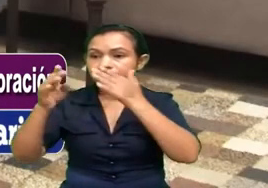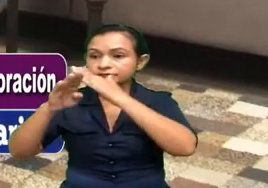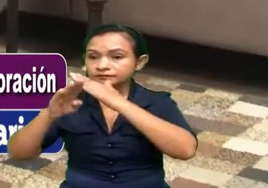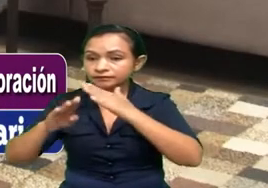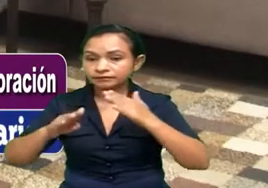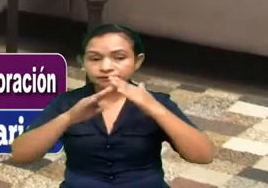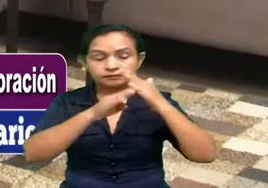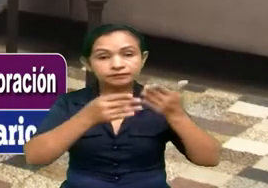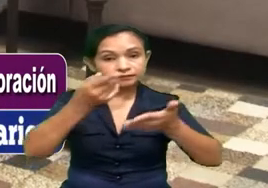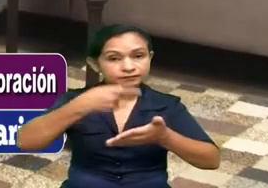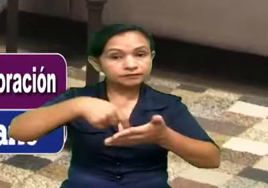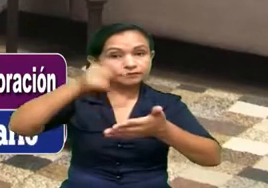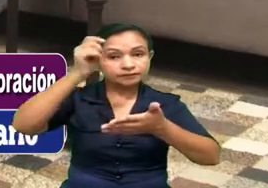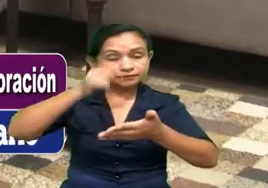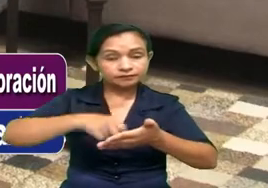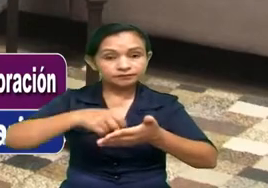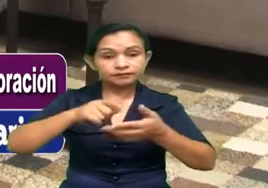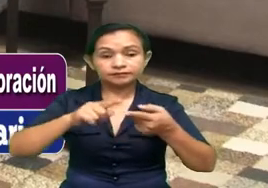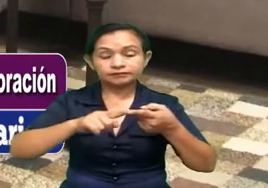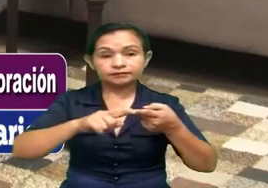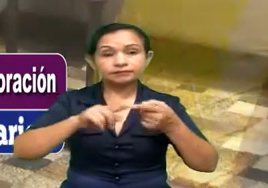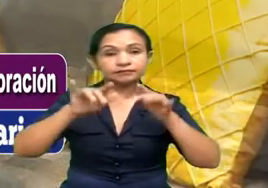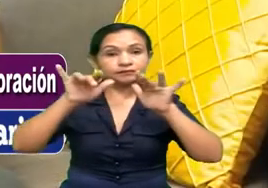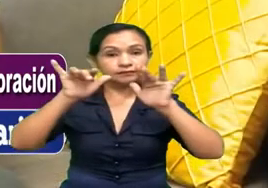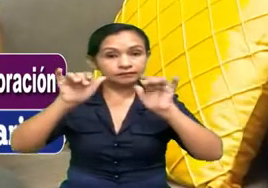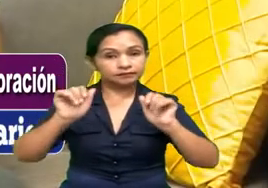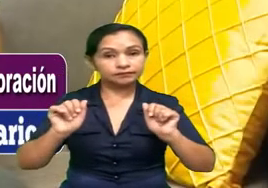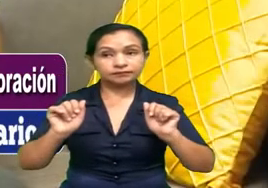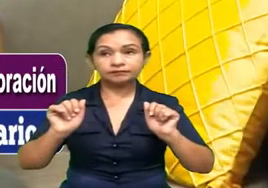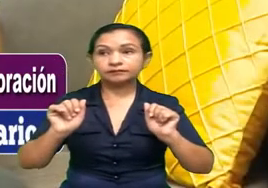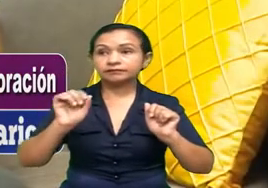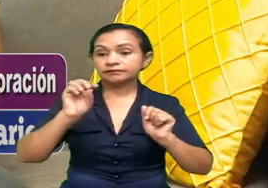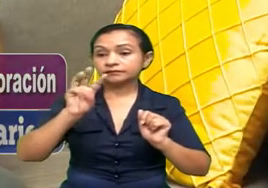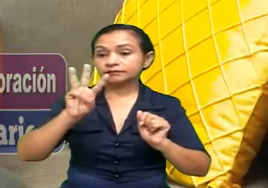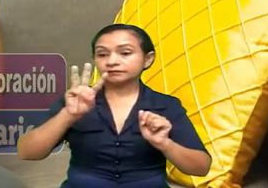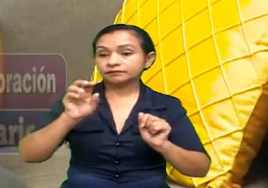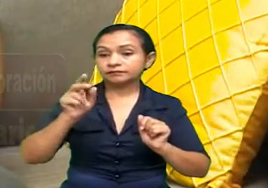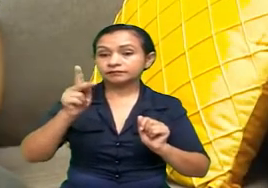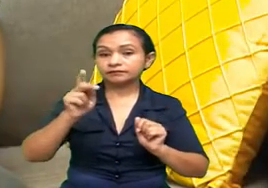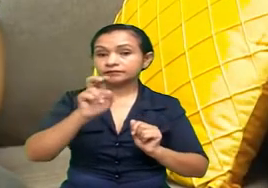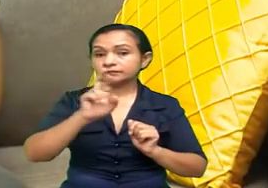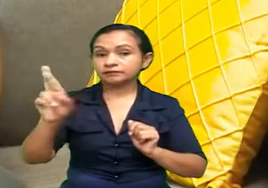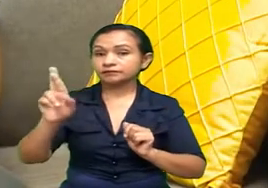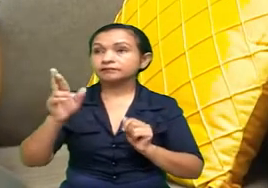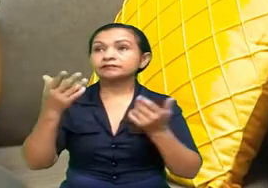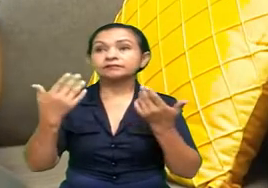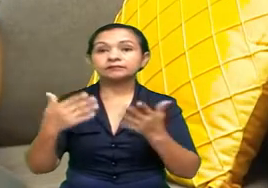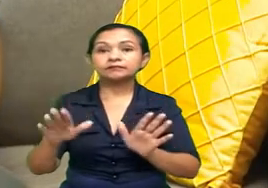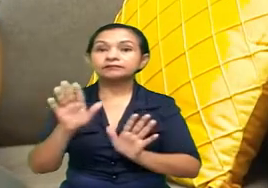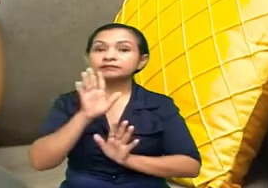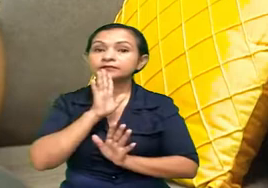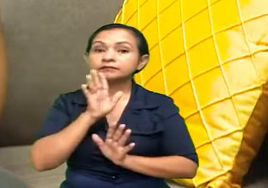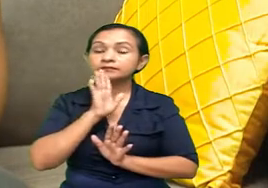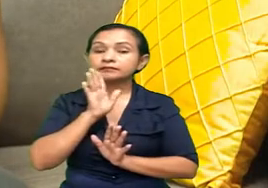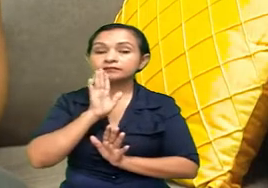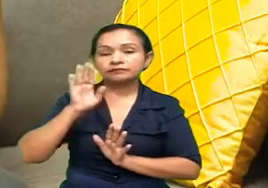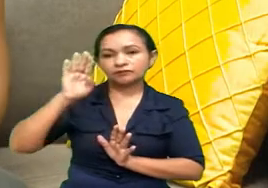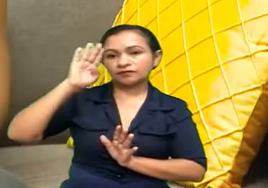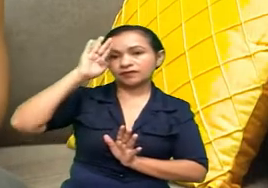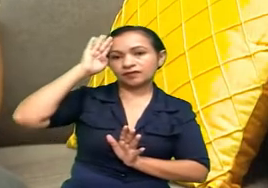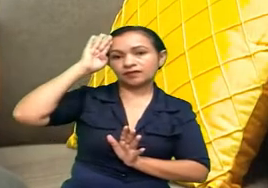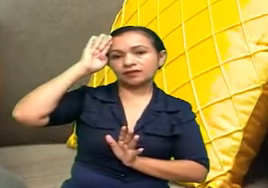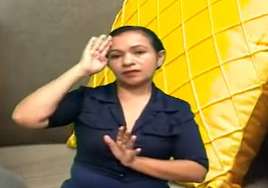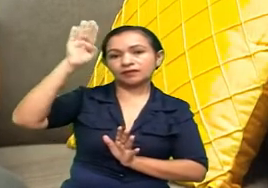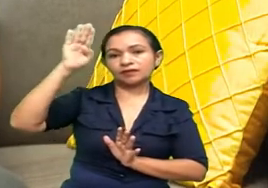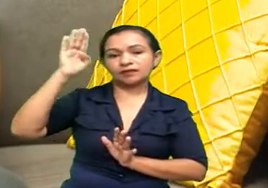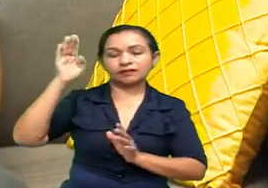en 1855, que ya William Walker se había autoproclamado jefe del ejército, pero en